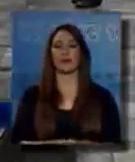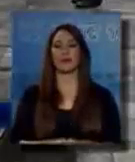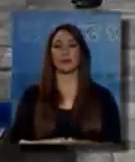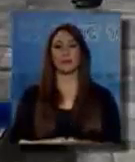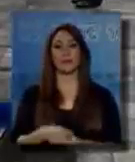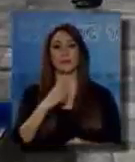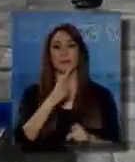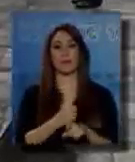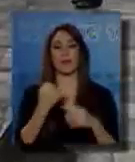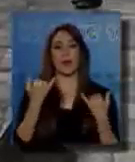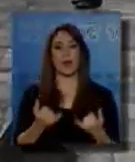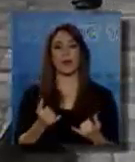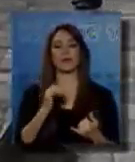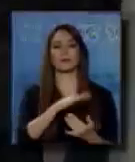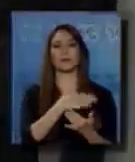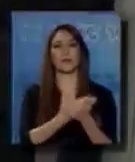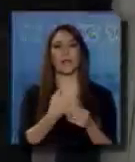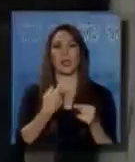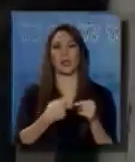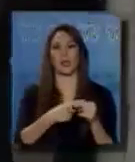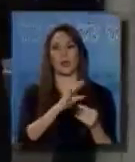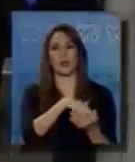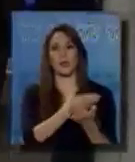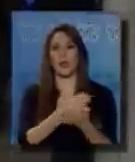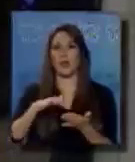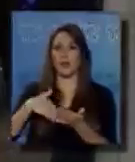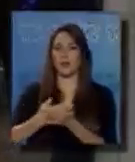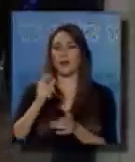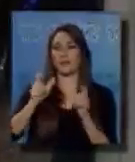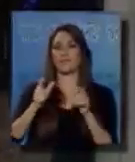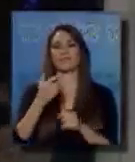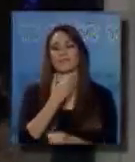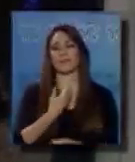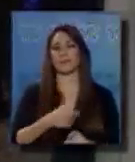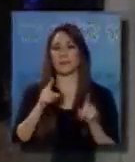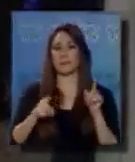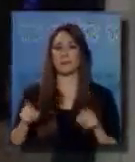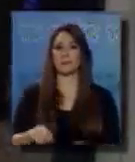mandatarios empezarán a llegar a Quito en las próximas horas. Cristian Hidalgo, TC Televisión.